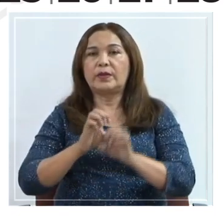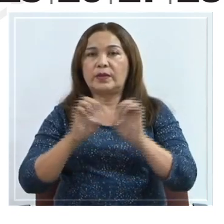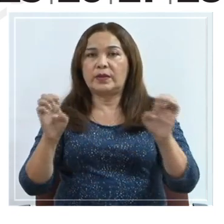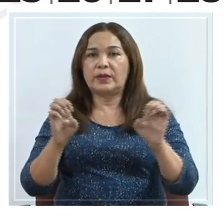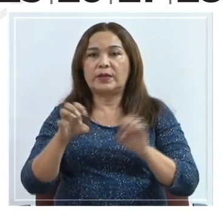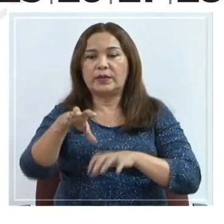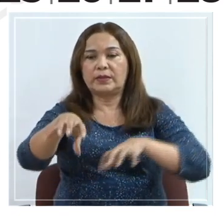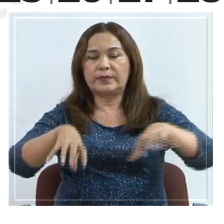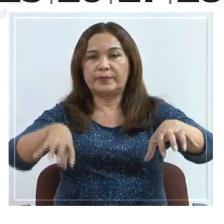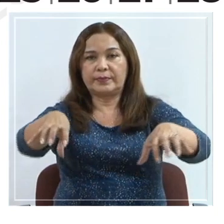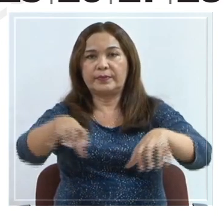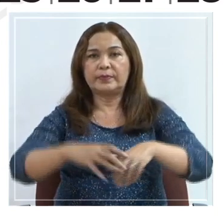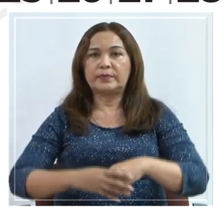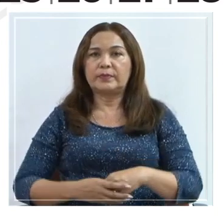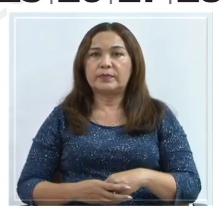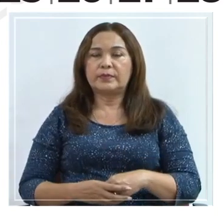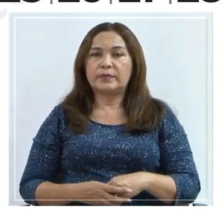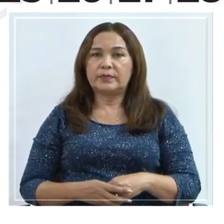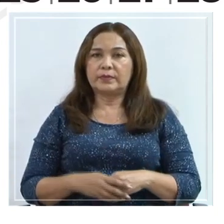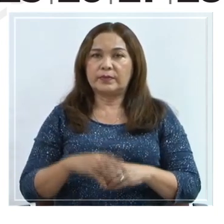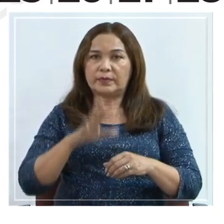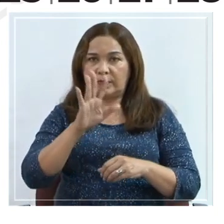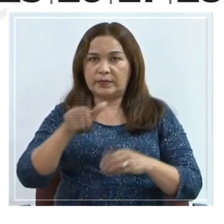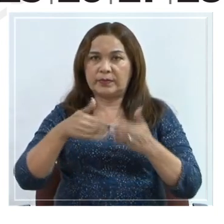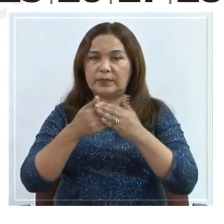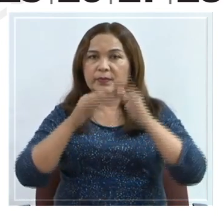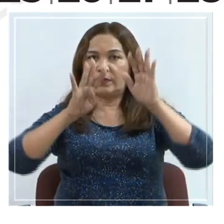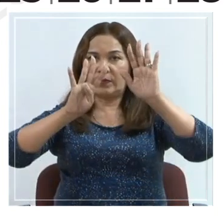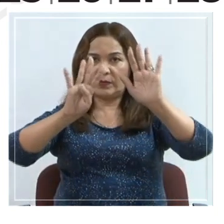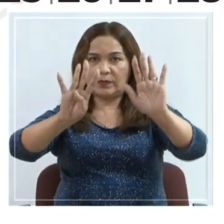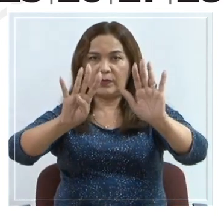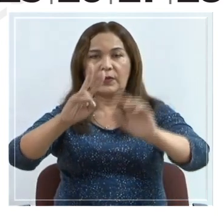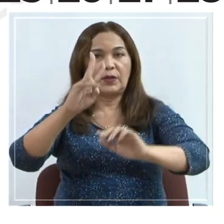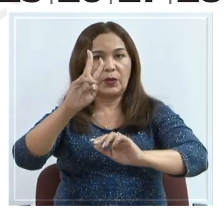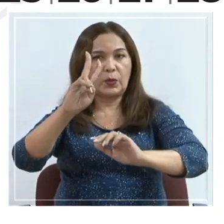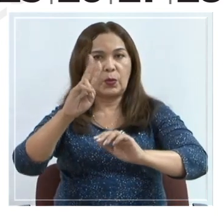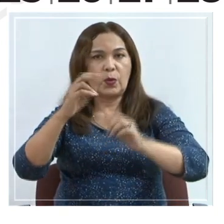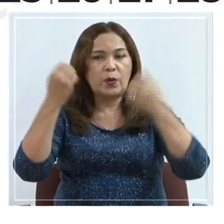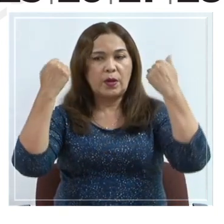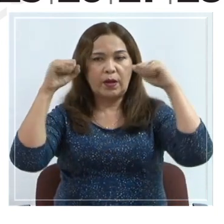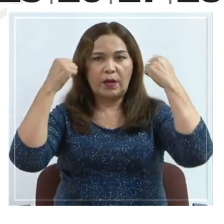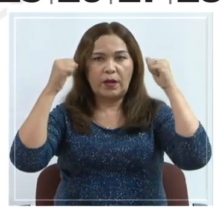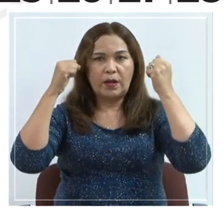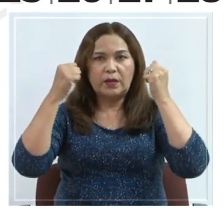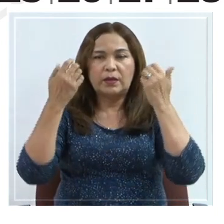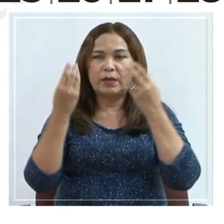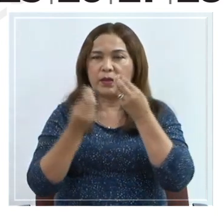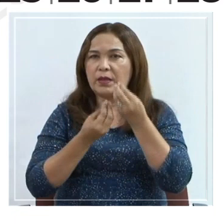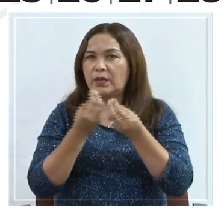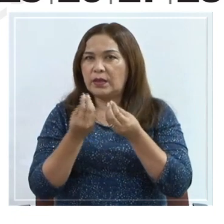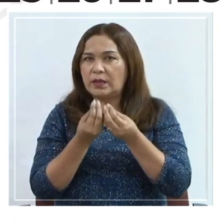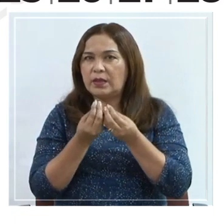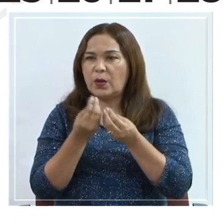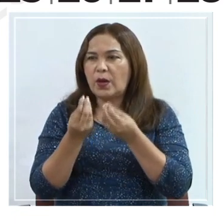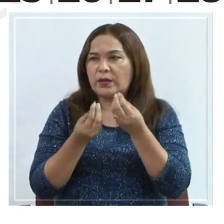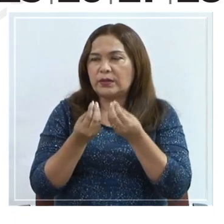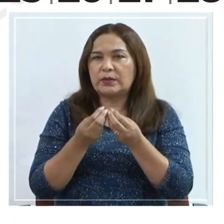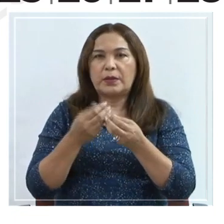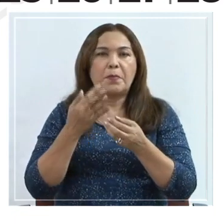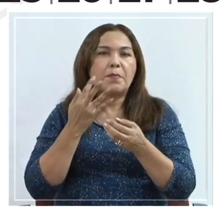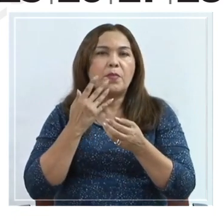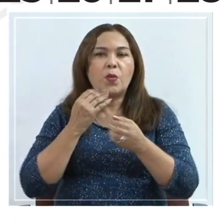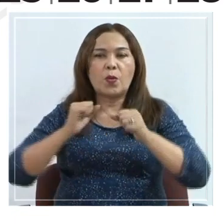pedagógico estadal del día 5 al 9 segunda simulación y simulacro de actuación